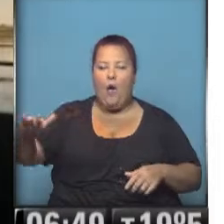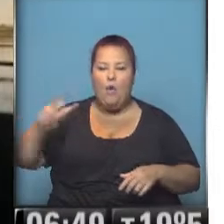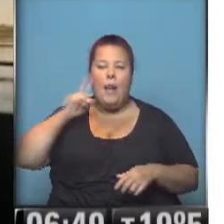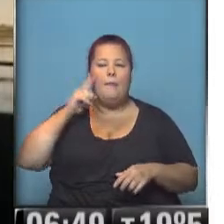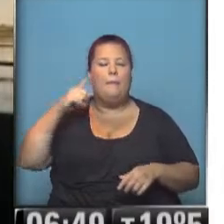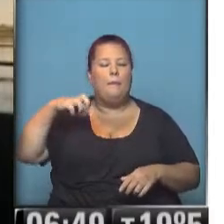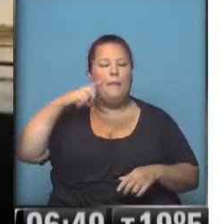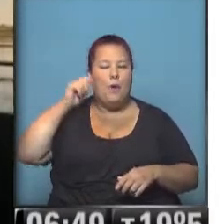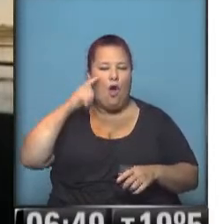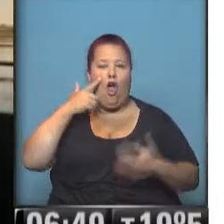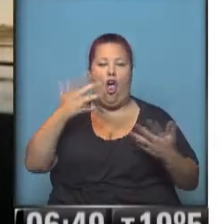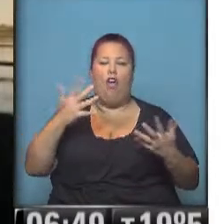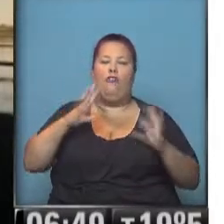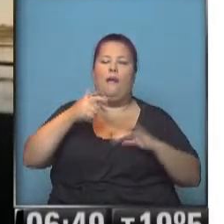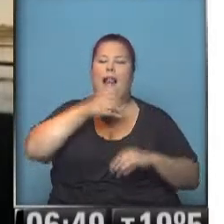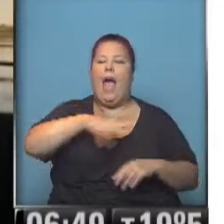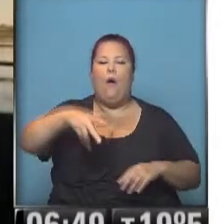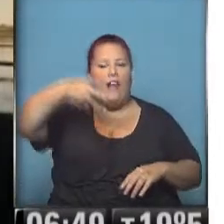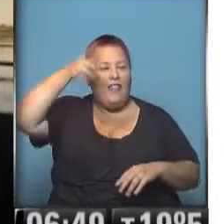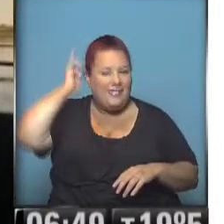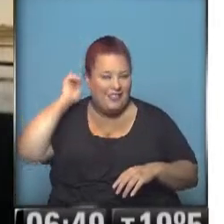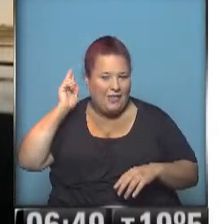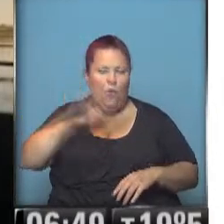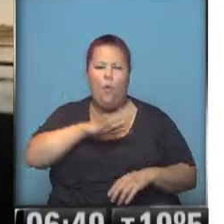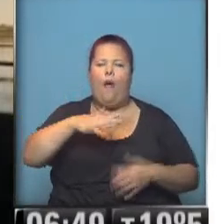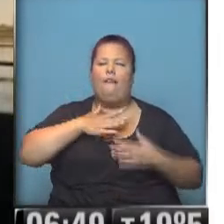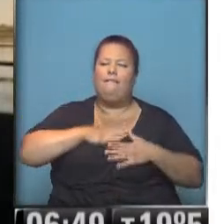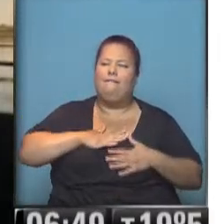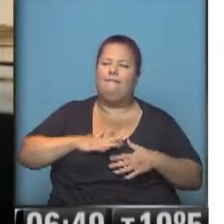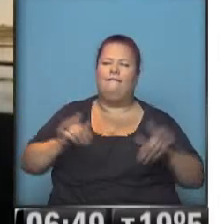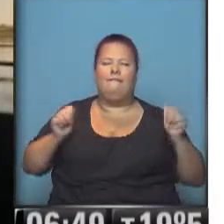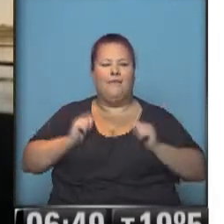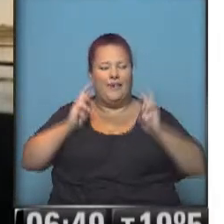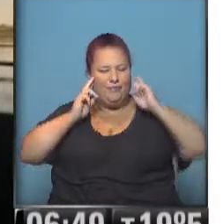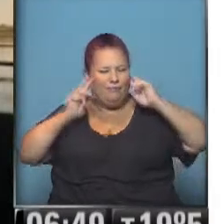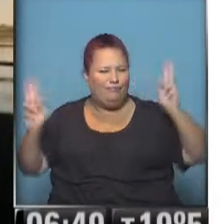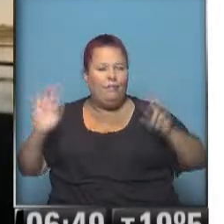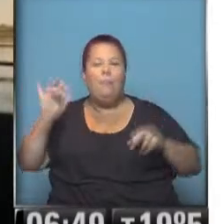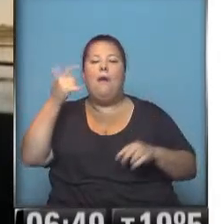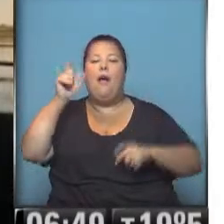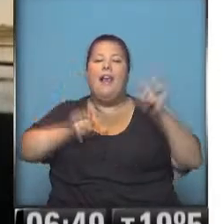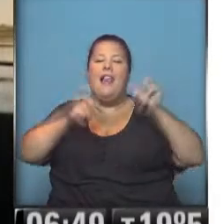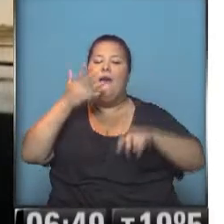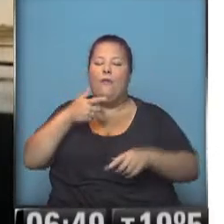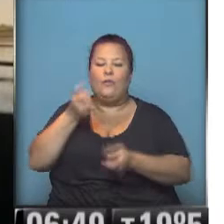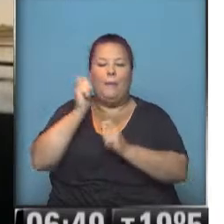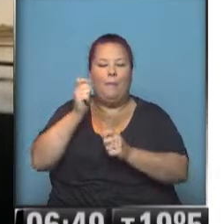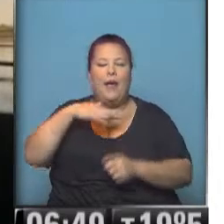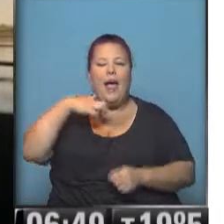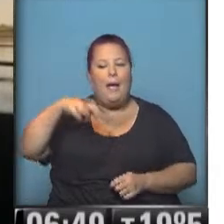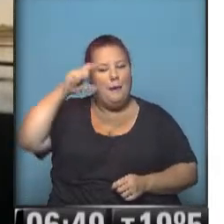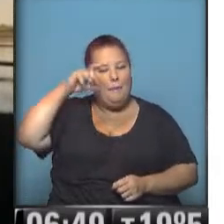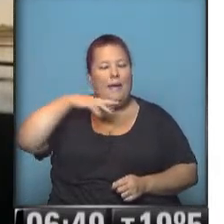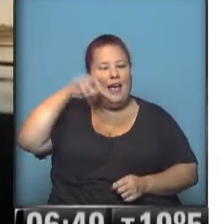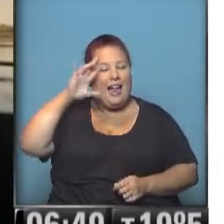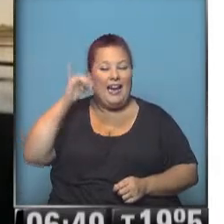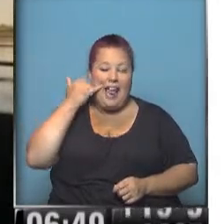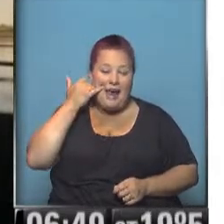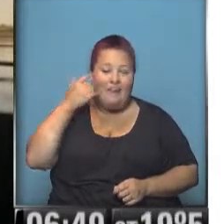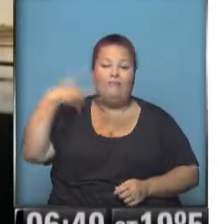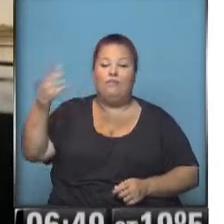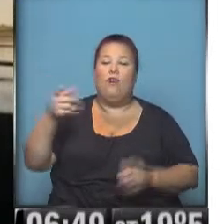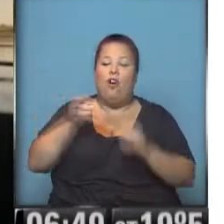Pigüé, conocida como la Laguna de los Chilenos, lugar muy tranquilo para descansar y es ideal para aquellos que les gusta la pesca del pejerrey, como por ejemplo a